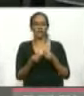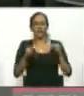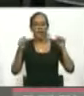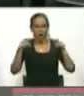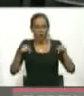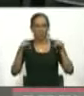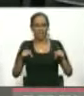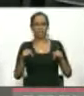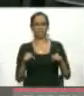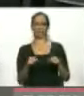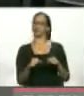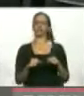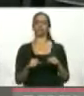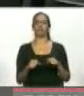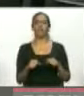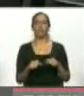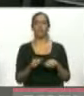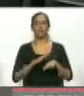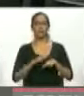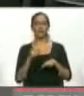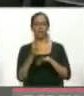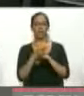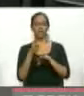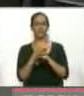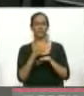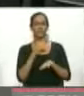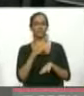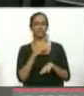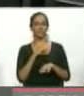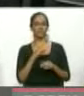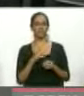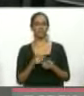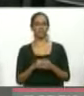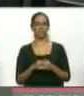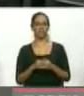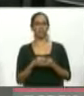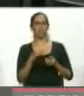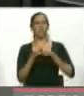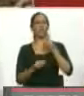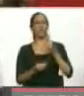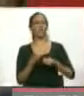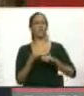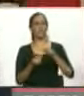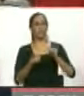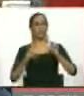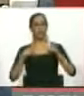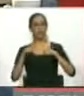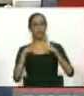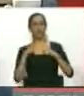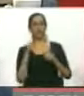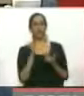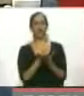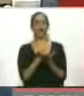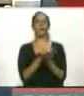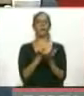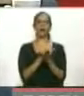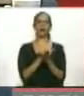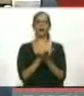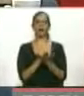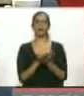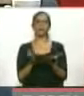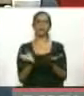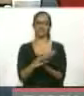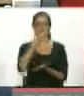momento porque el gobierno de chile colocó en venta las pruebas para descartar el